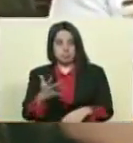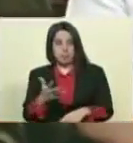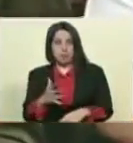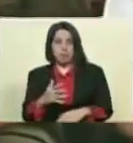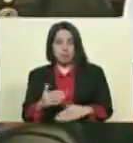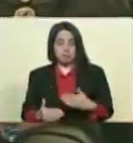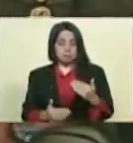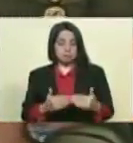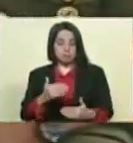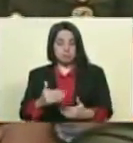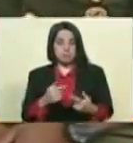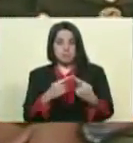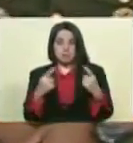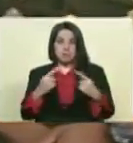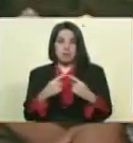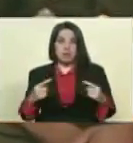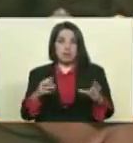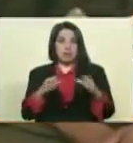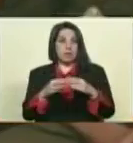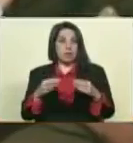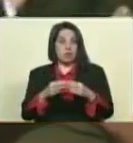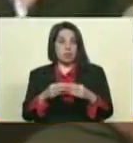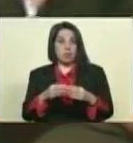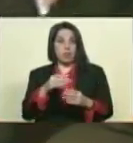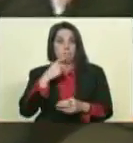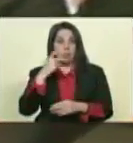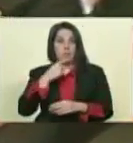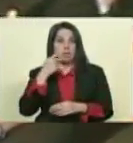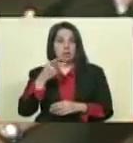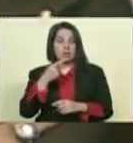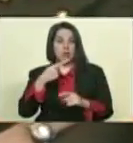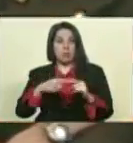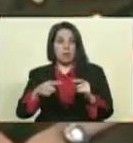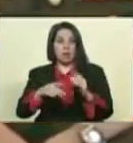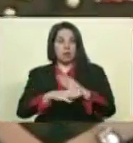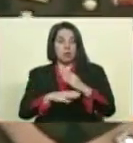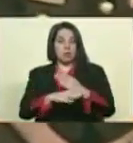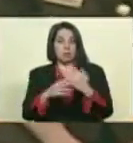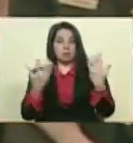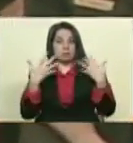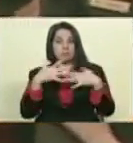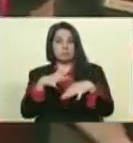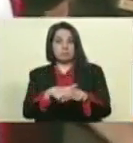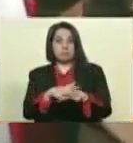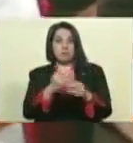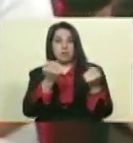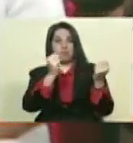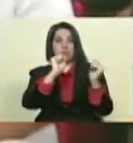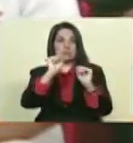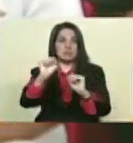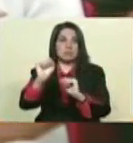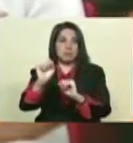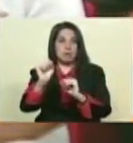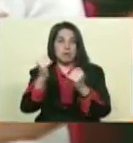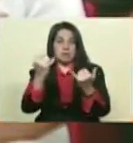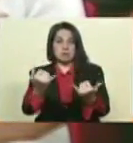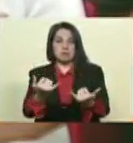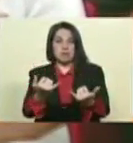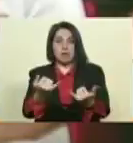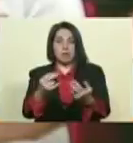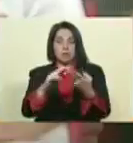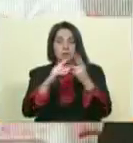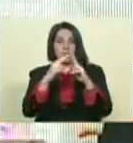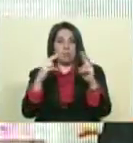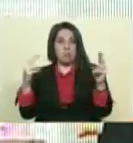en distintos frentes, pero todavía no logramos la integralidad de una ofensiva estratégica por la paz